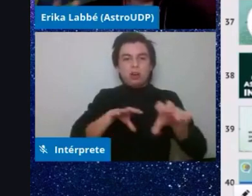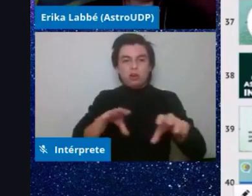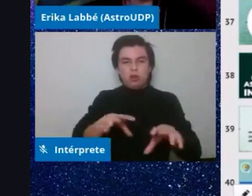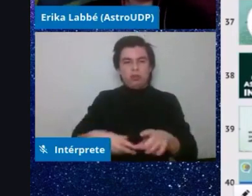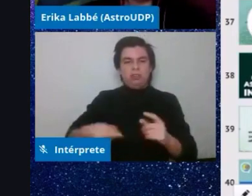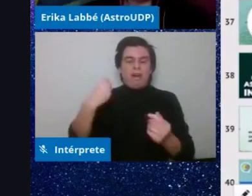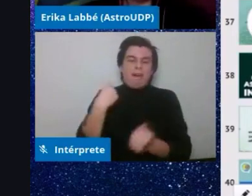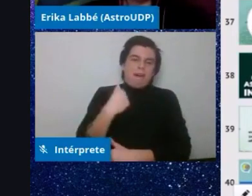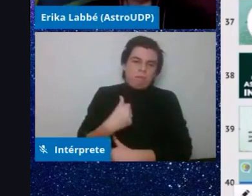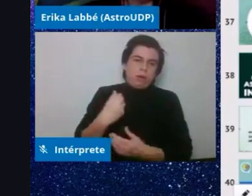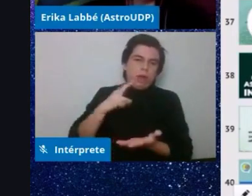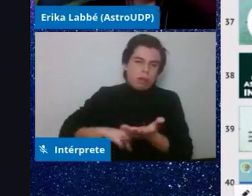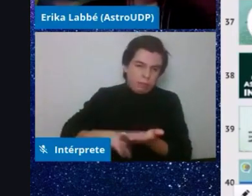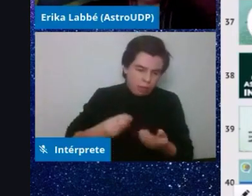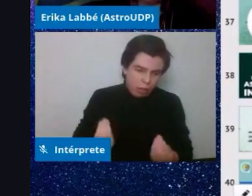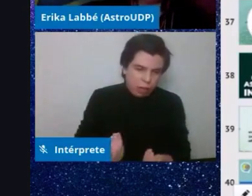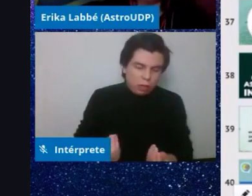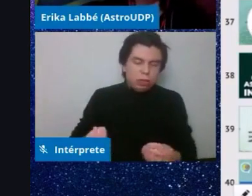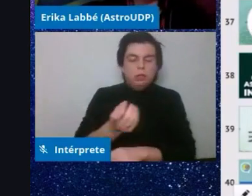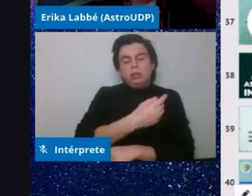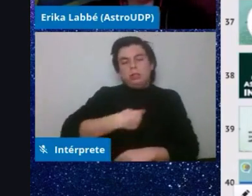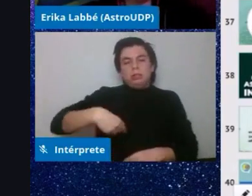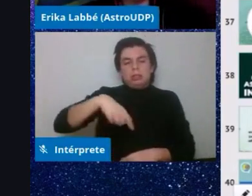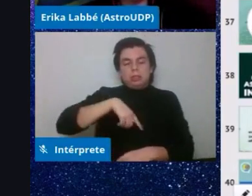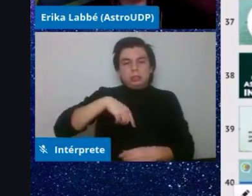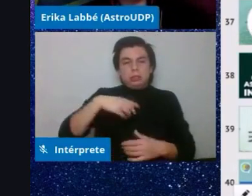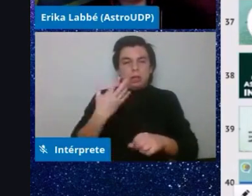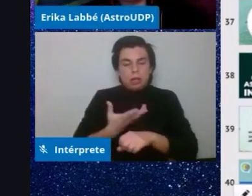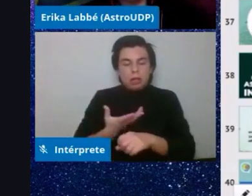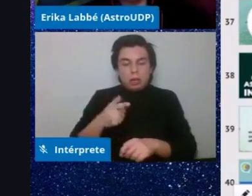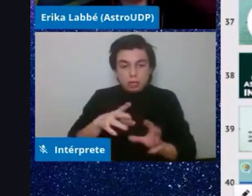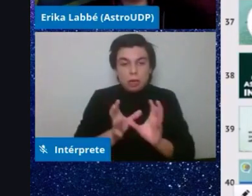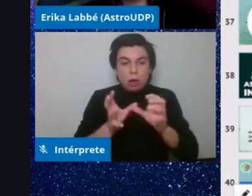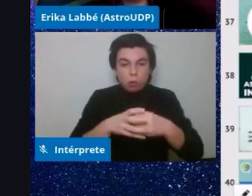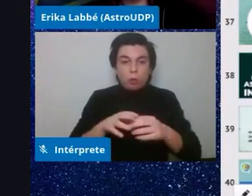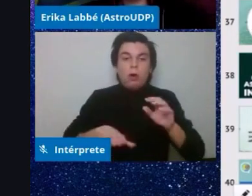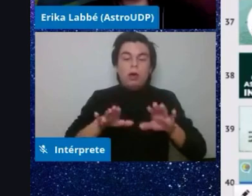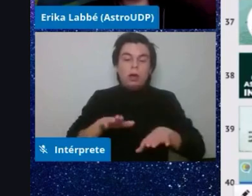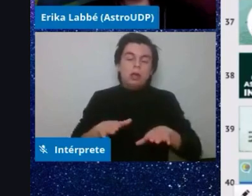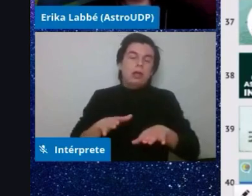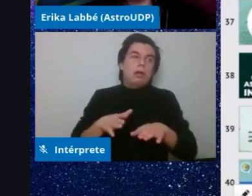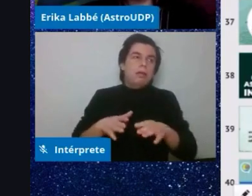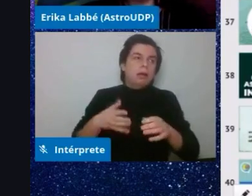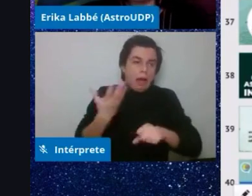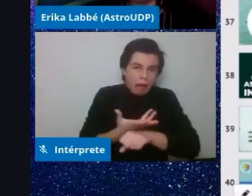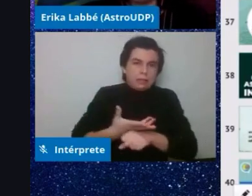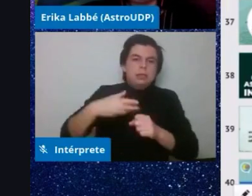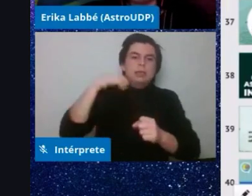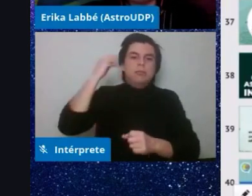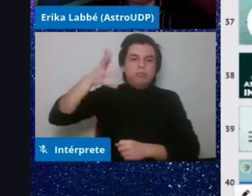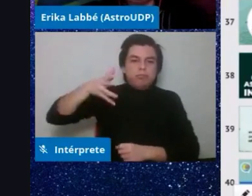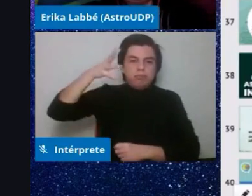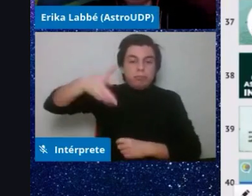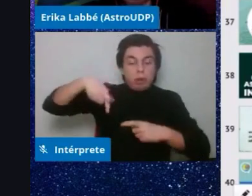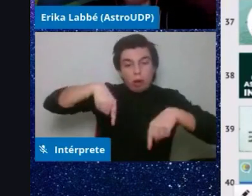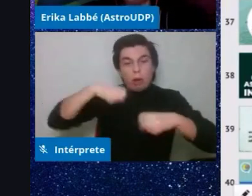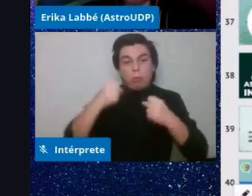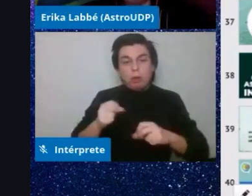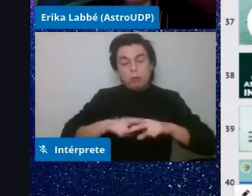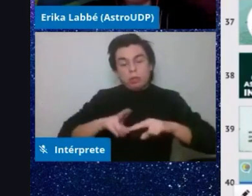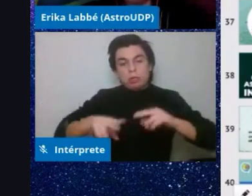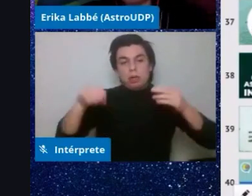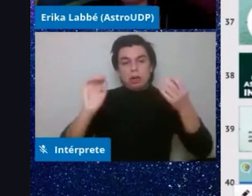se pueden dar esas instancias, estas charlas que de repente tenemos o cosas que podamos hacer también en formato online ahora.